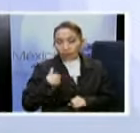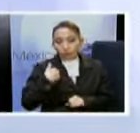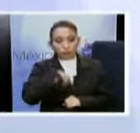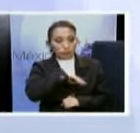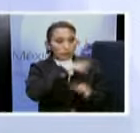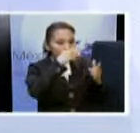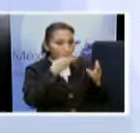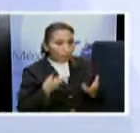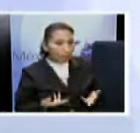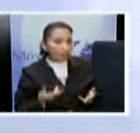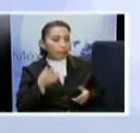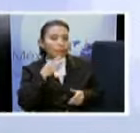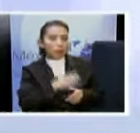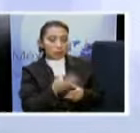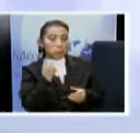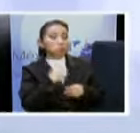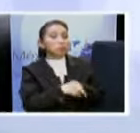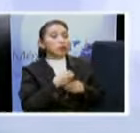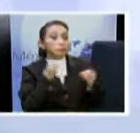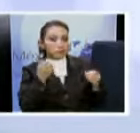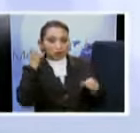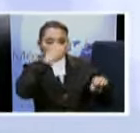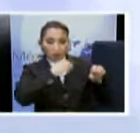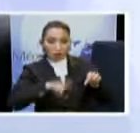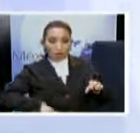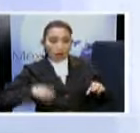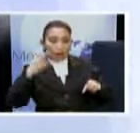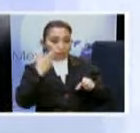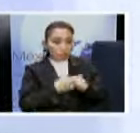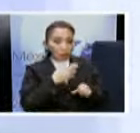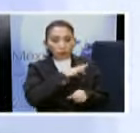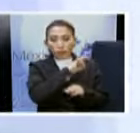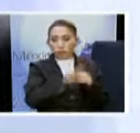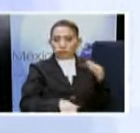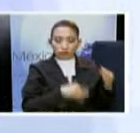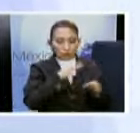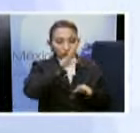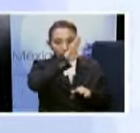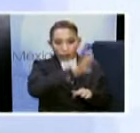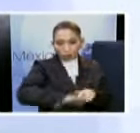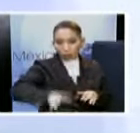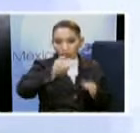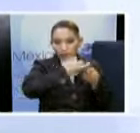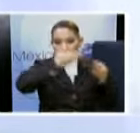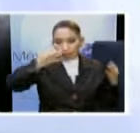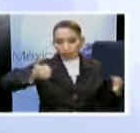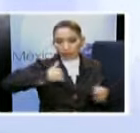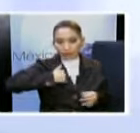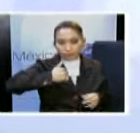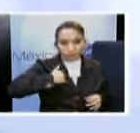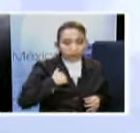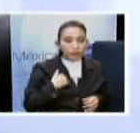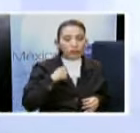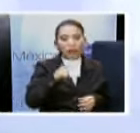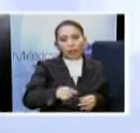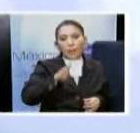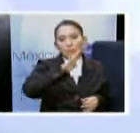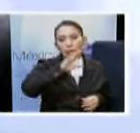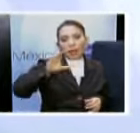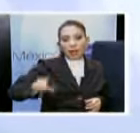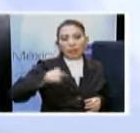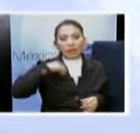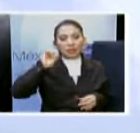recibido a un número muy importante de gobernadores en todo el territorio canadiense, Baja